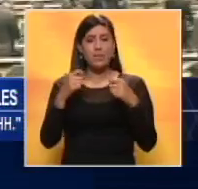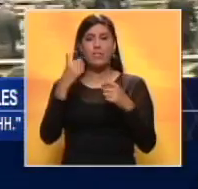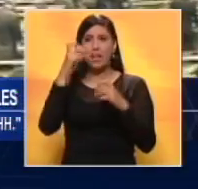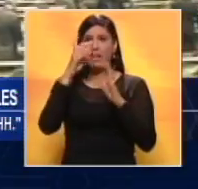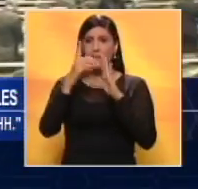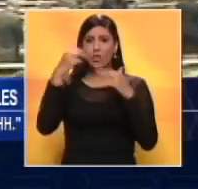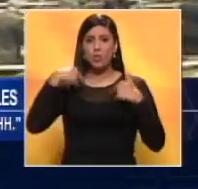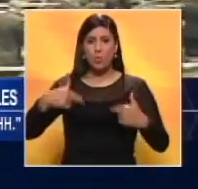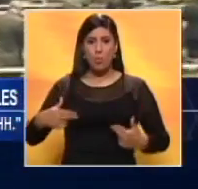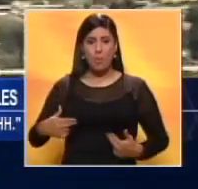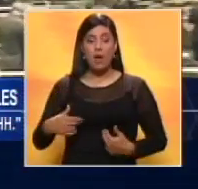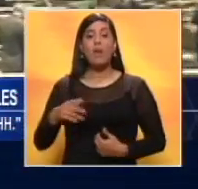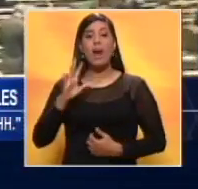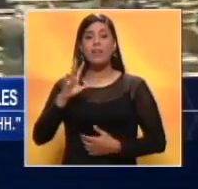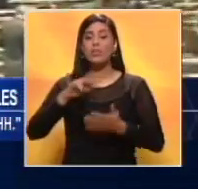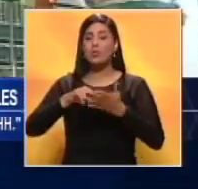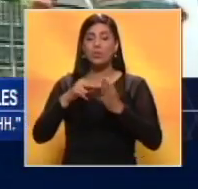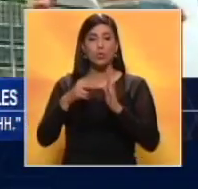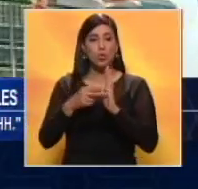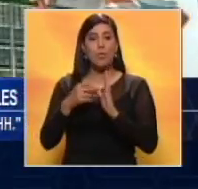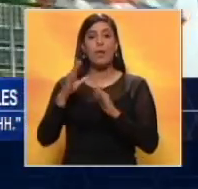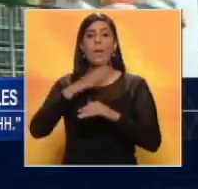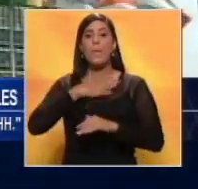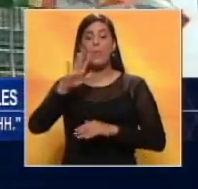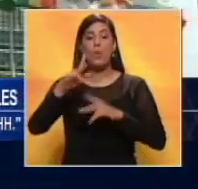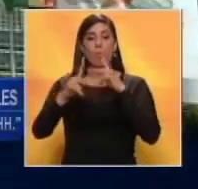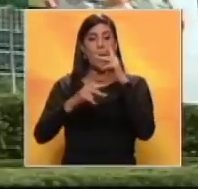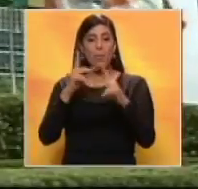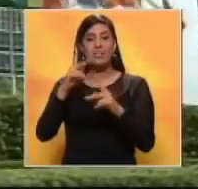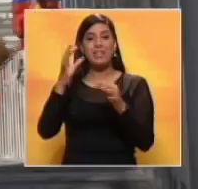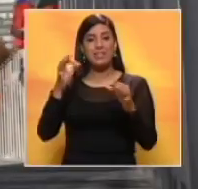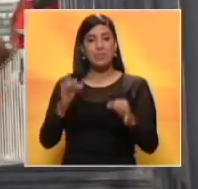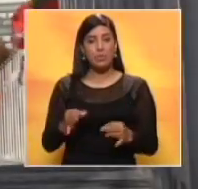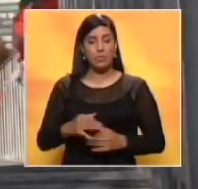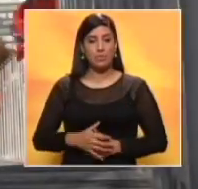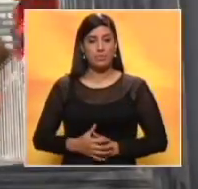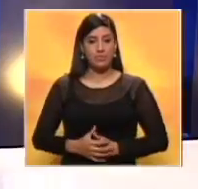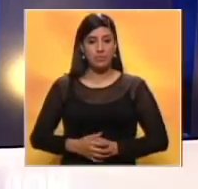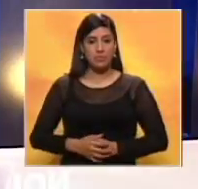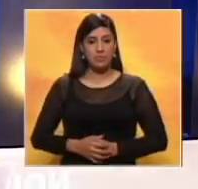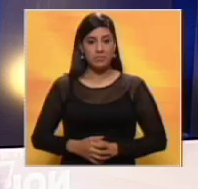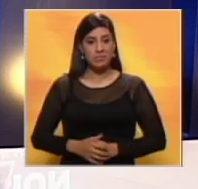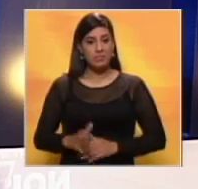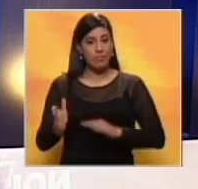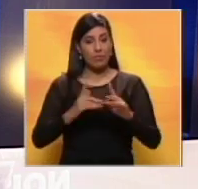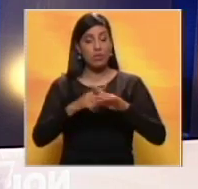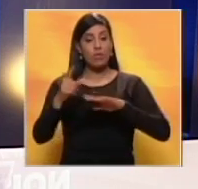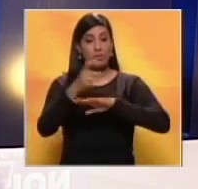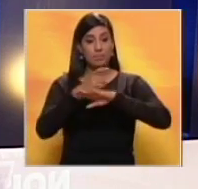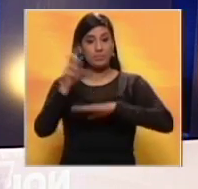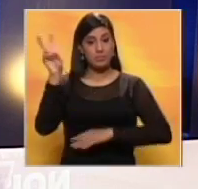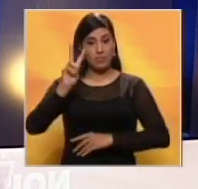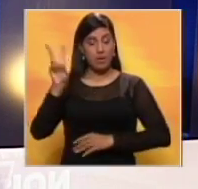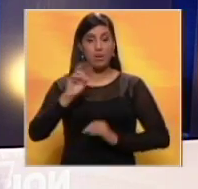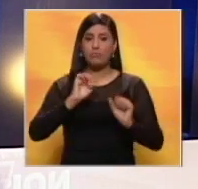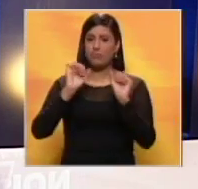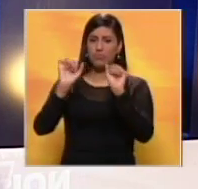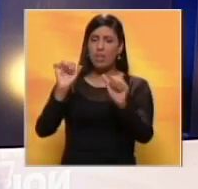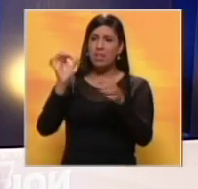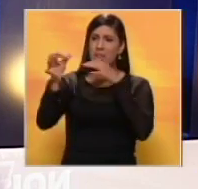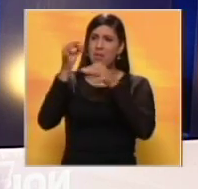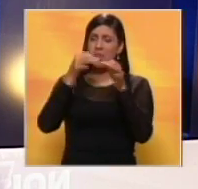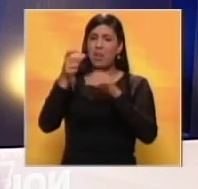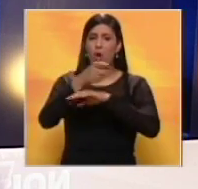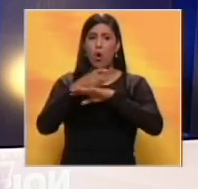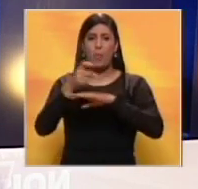Derechos Humanos, particularmente con respecto al debido proceso y a las garantías. El gobierno de Venezuela rechazó las